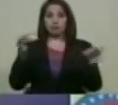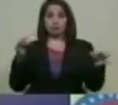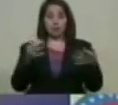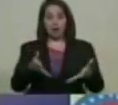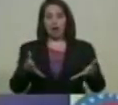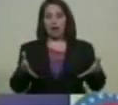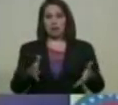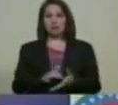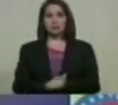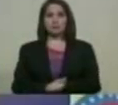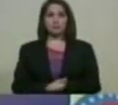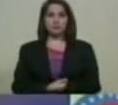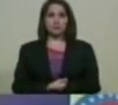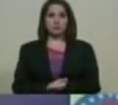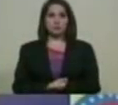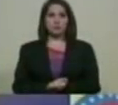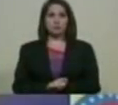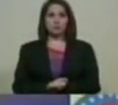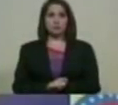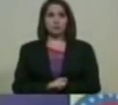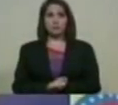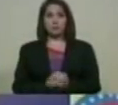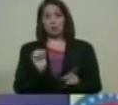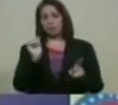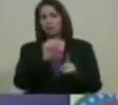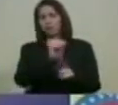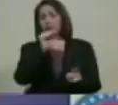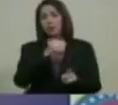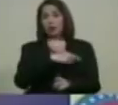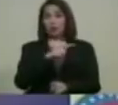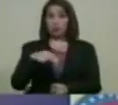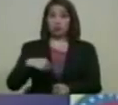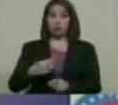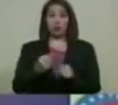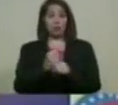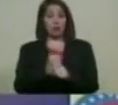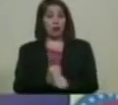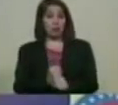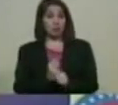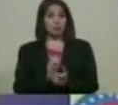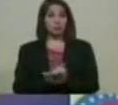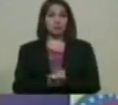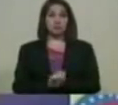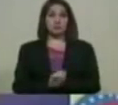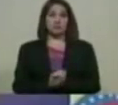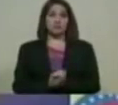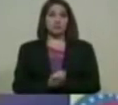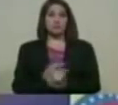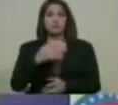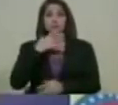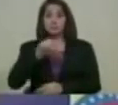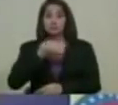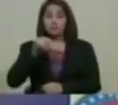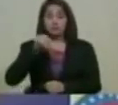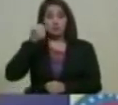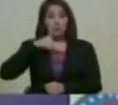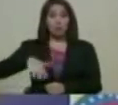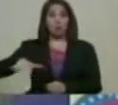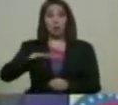victoria que se fue por encima de lo que nosotros esperábamos. Realmente nuestro pueblo nos